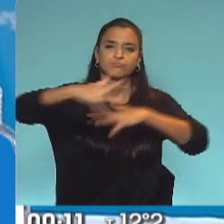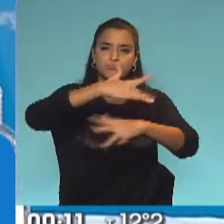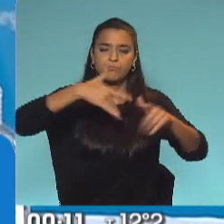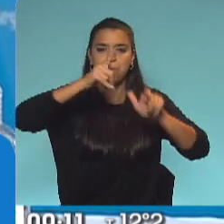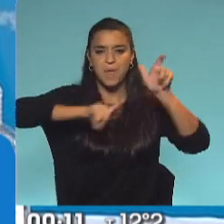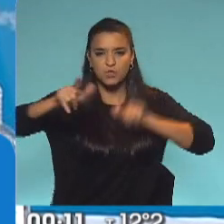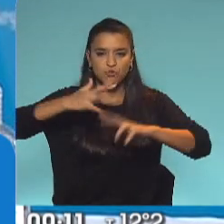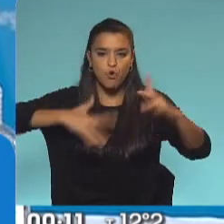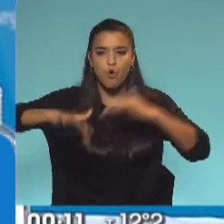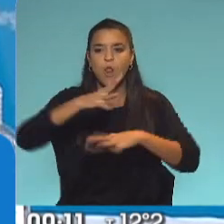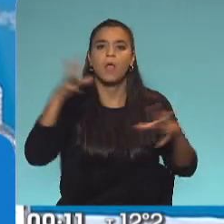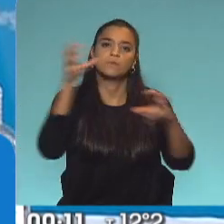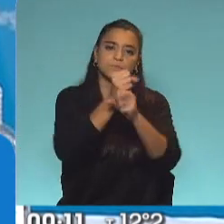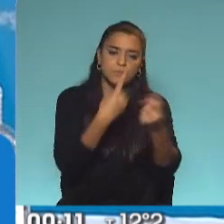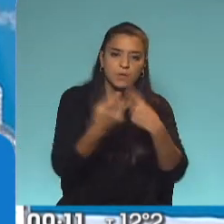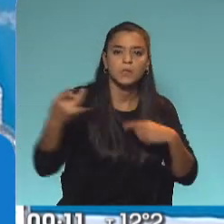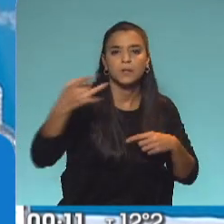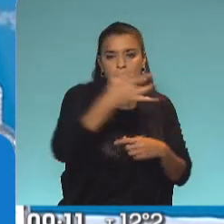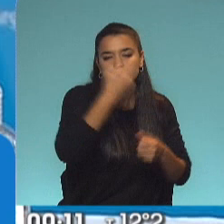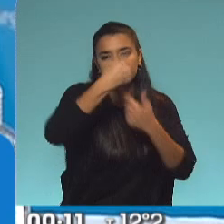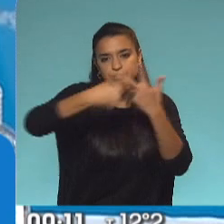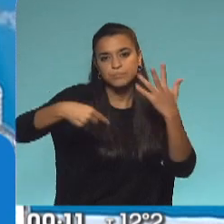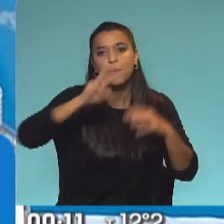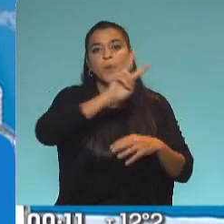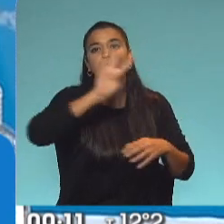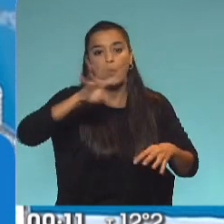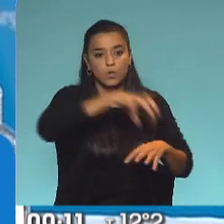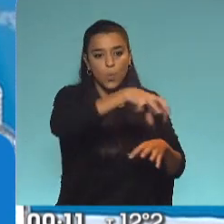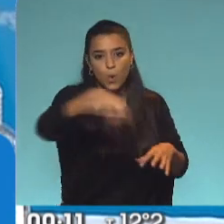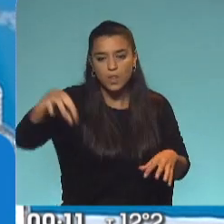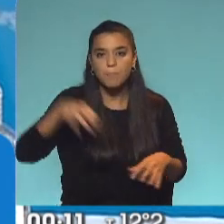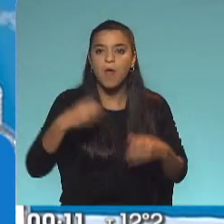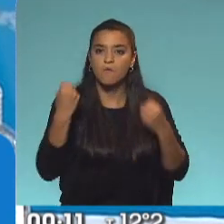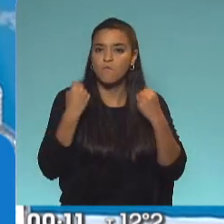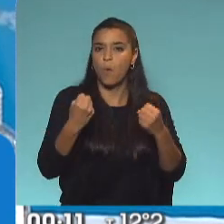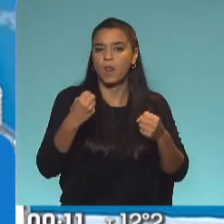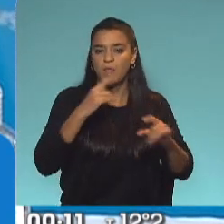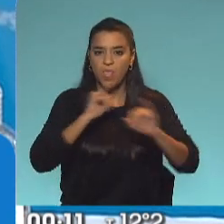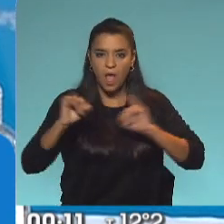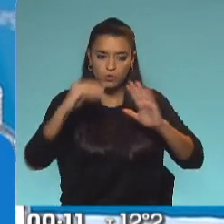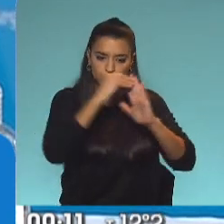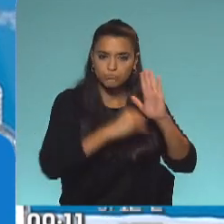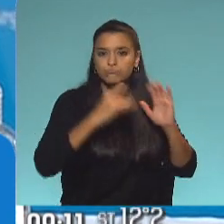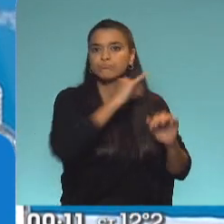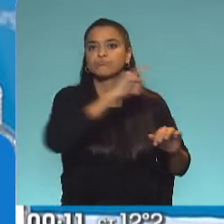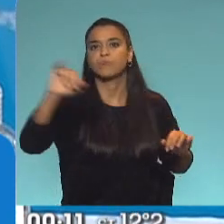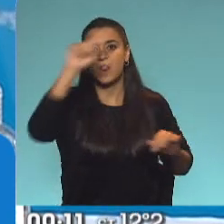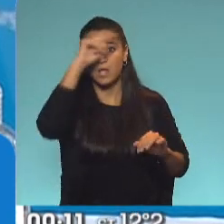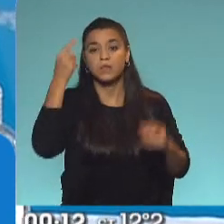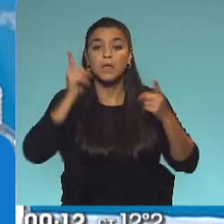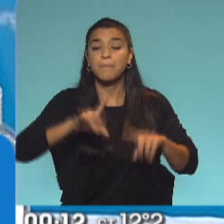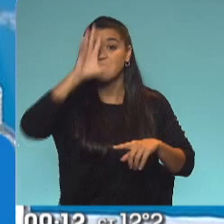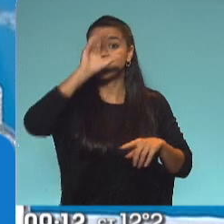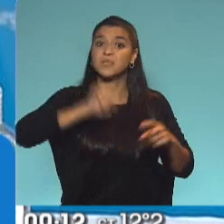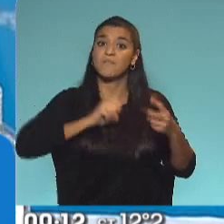personas en el transporte público en las 24 jurisdicciones para consolidar ese dato a nivel nacional y otro desafío